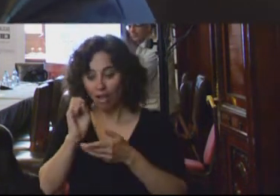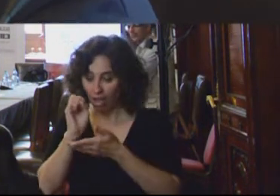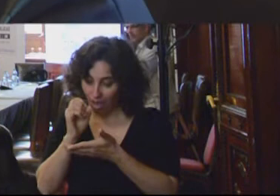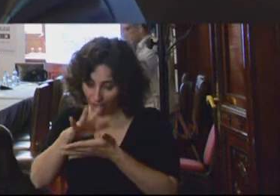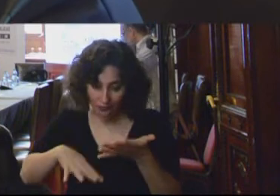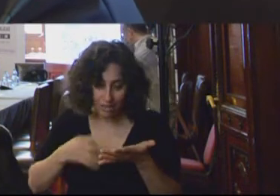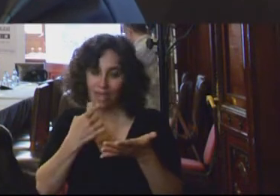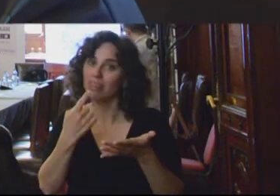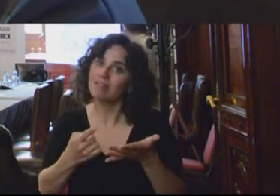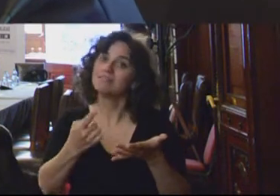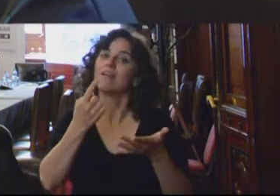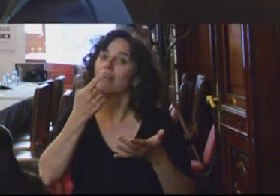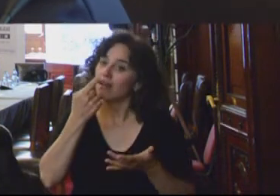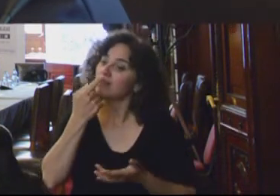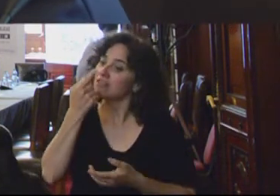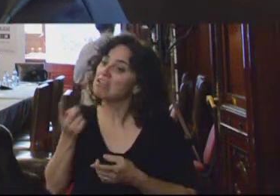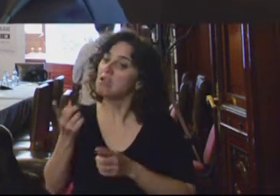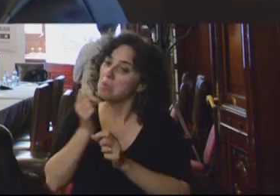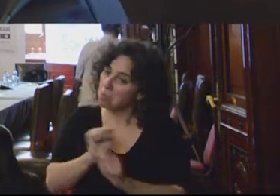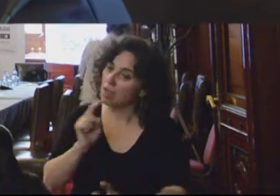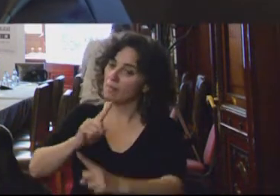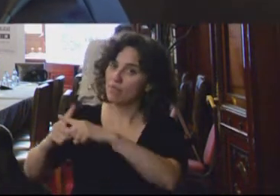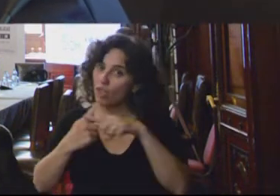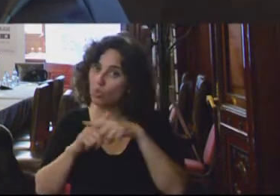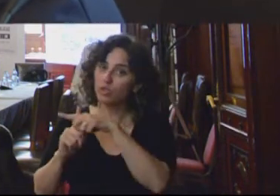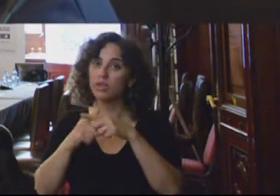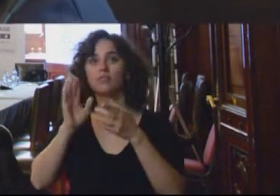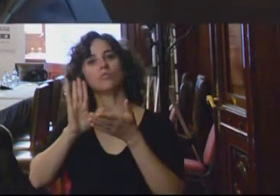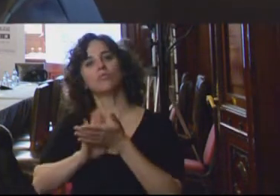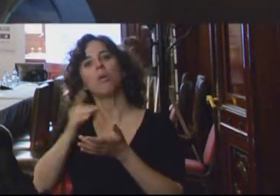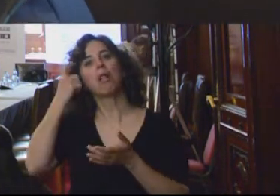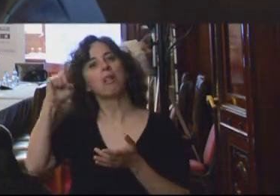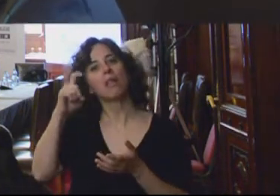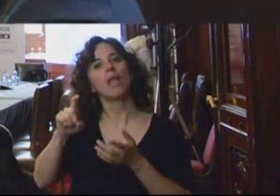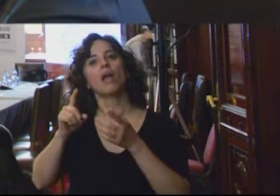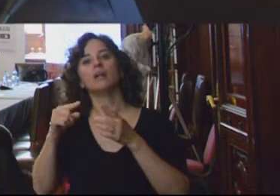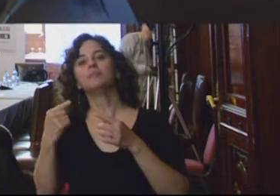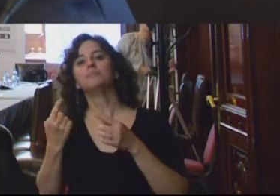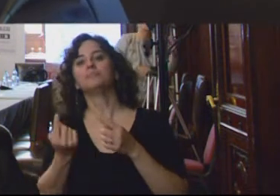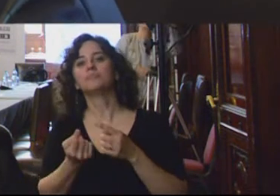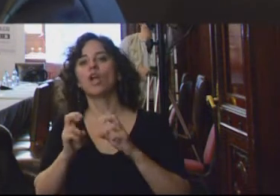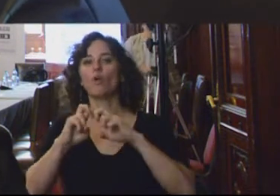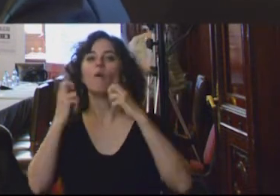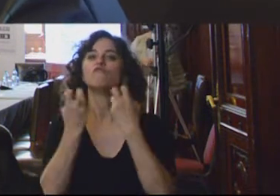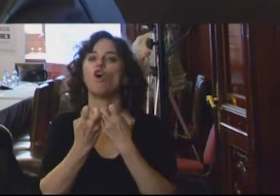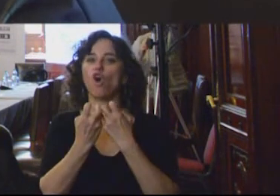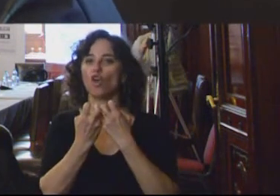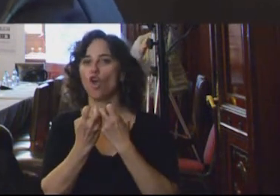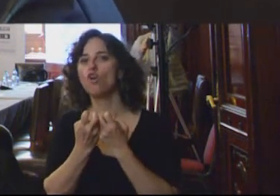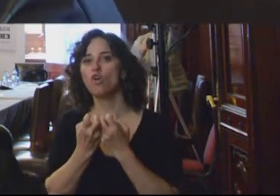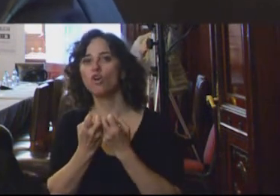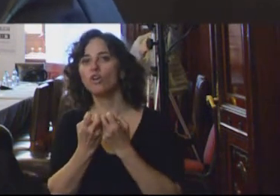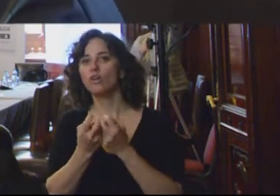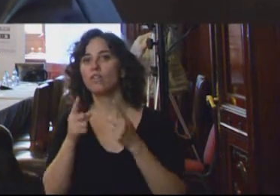manifiesta la intención del Estado de discutir en algunos, dicen otros foros, nosotros creemos que este es el principal foro hemisférico